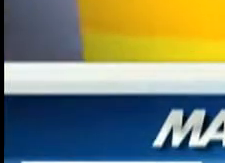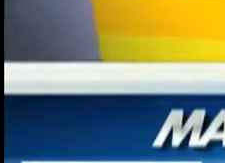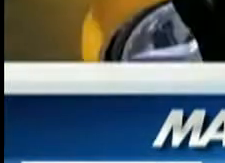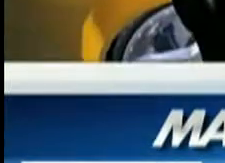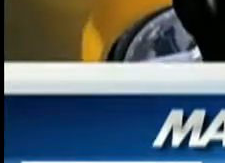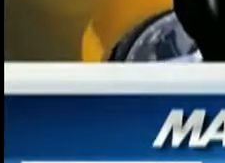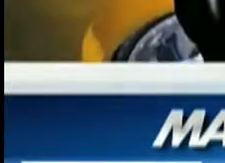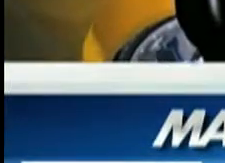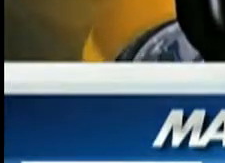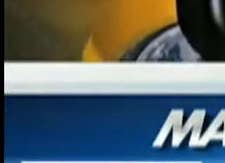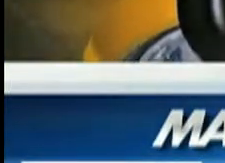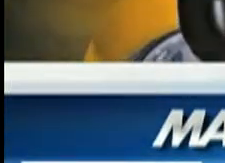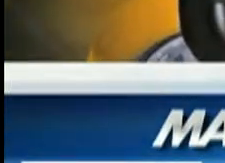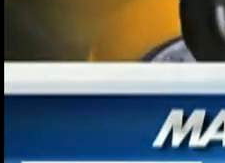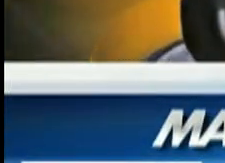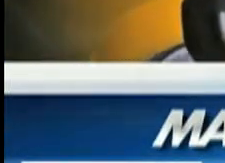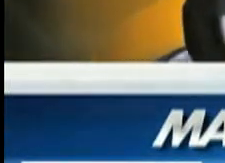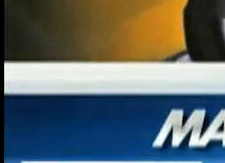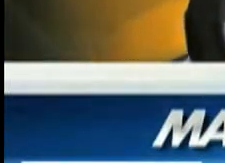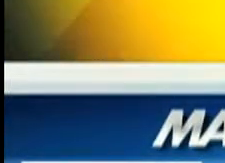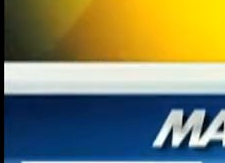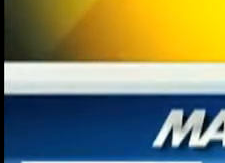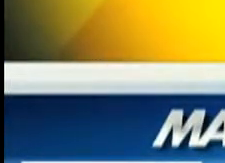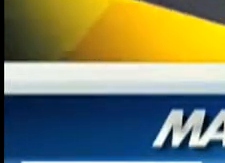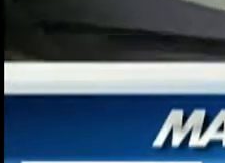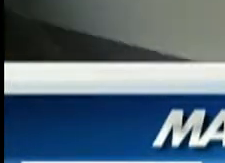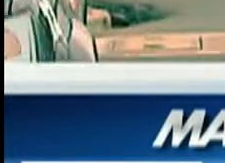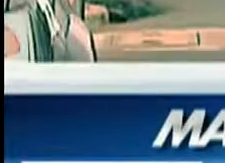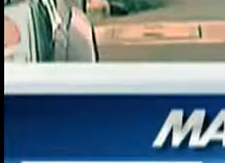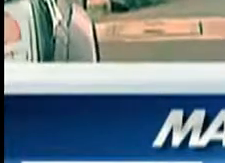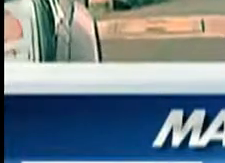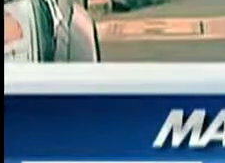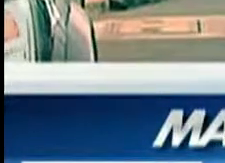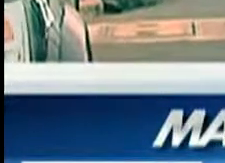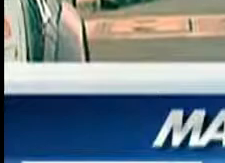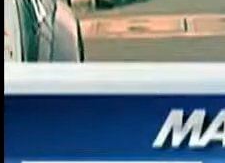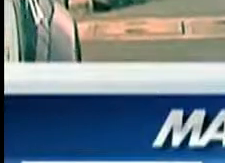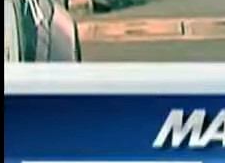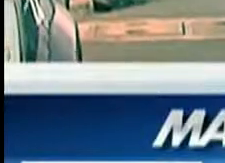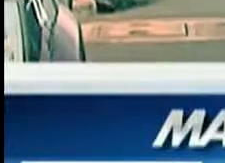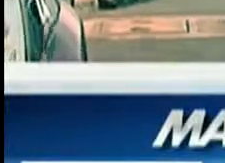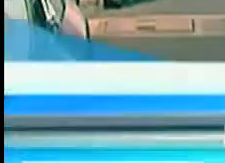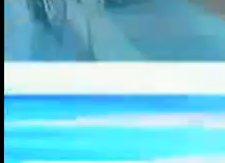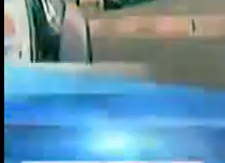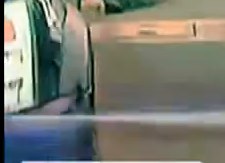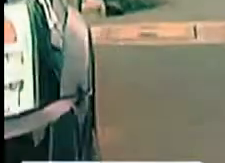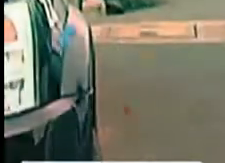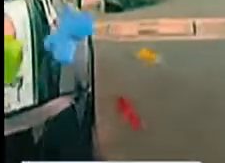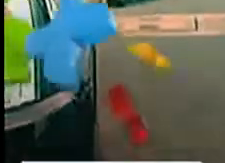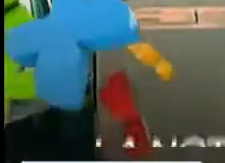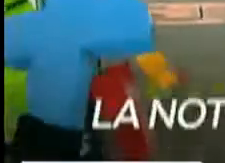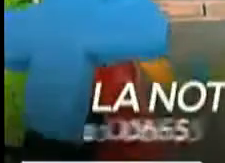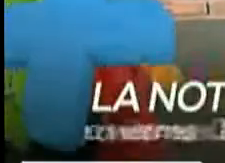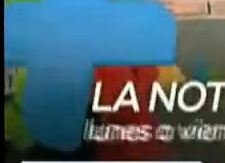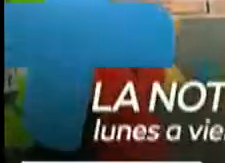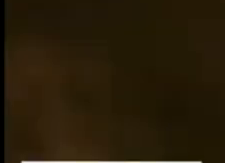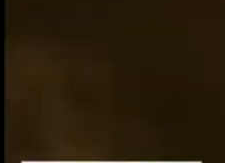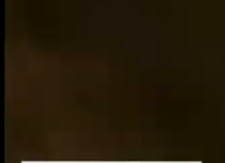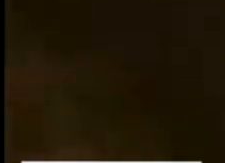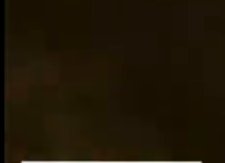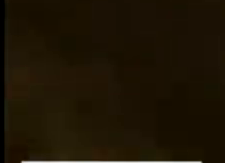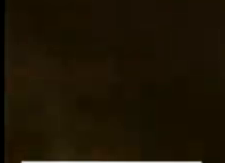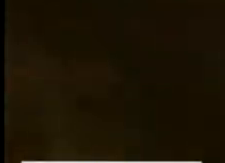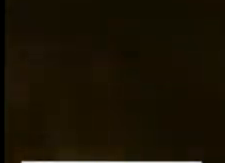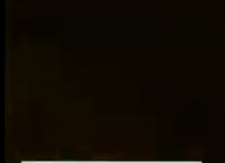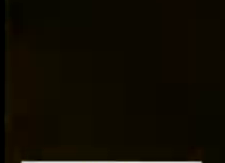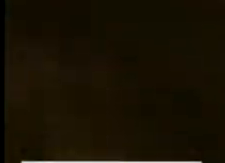minutos de tensión que vivió este ciudadano y dónde lo dejaron abandonado.